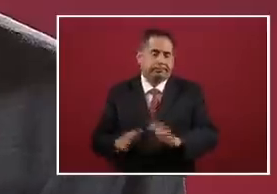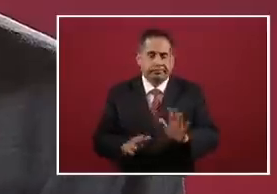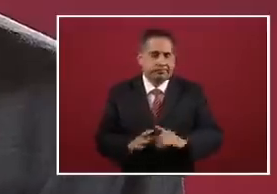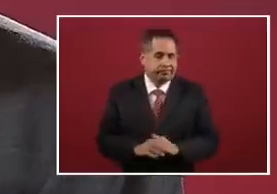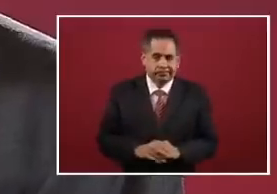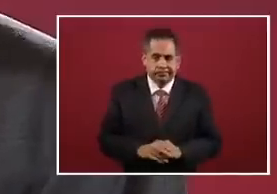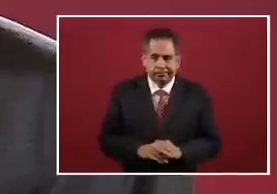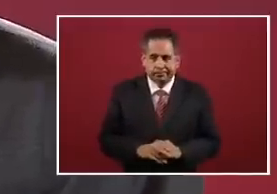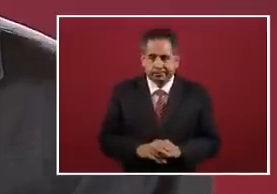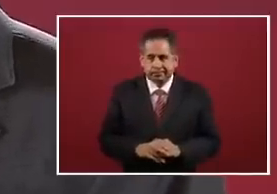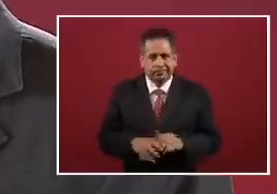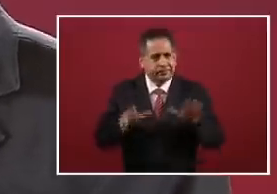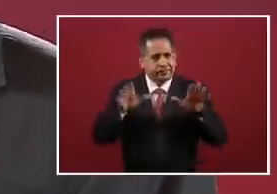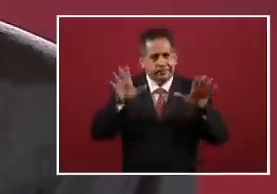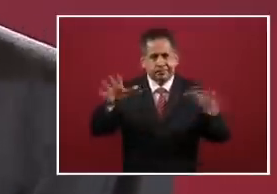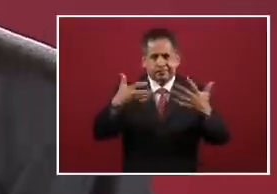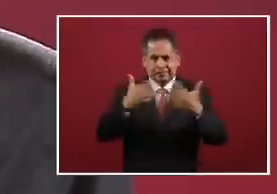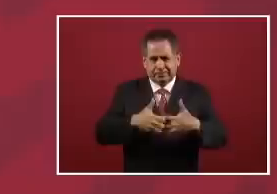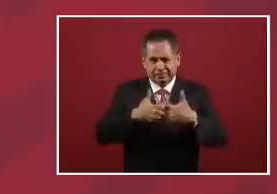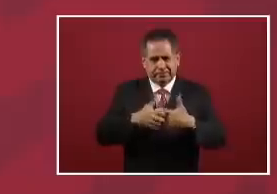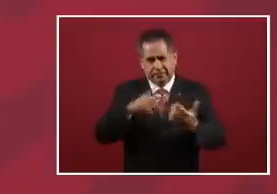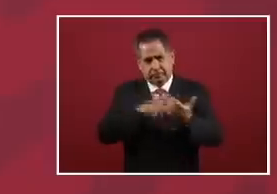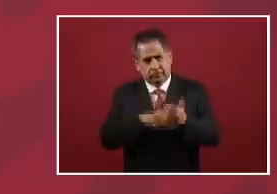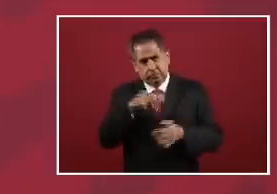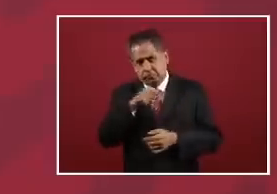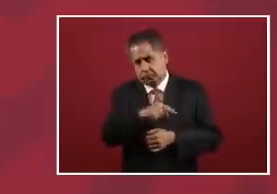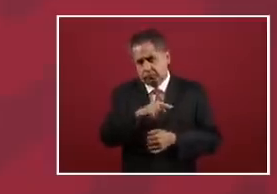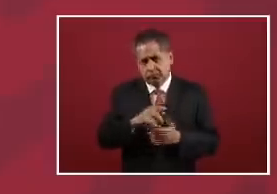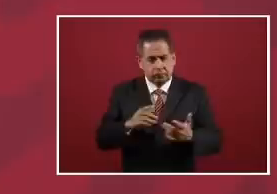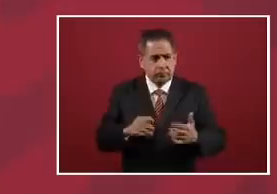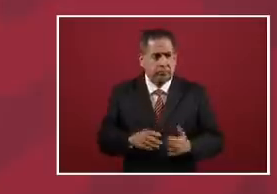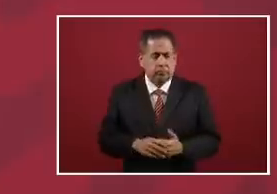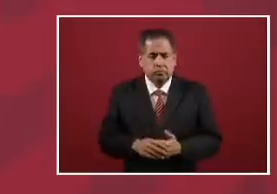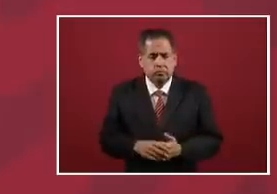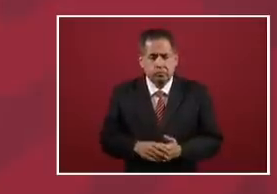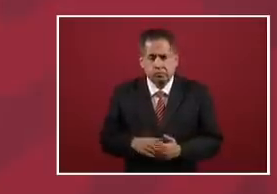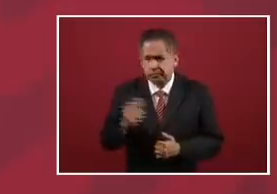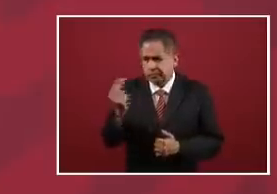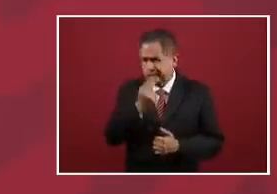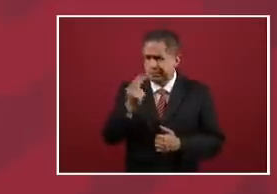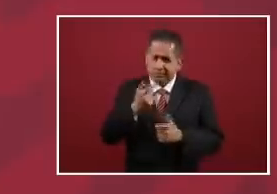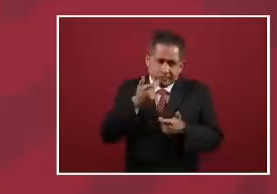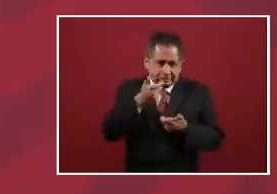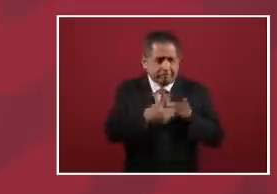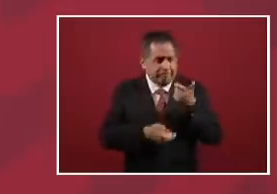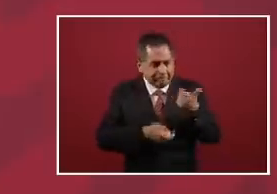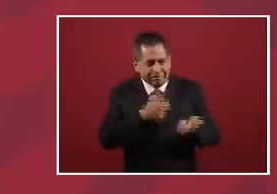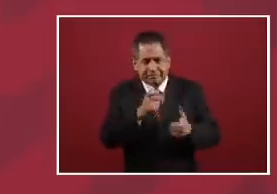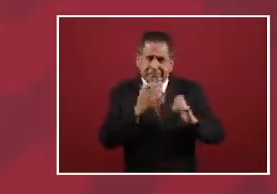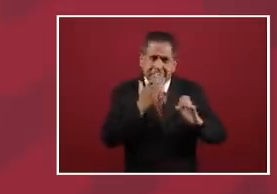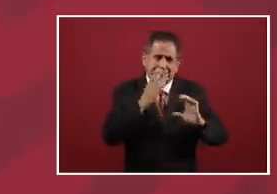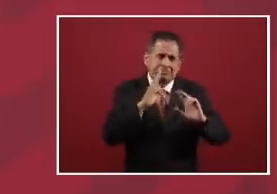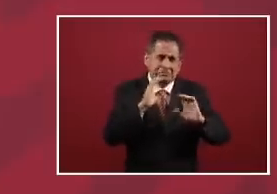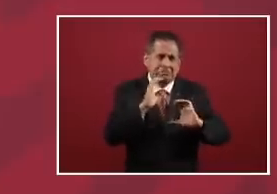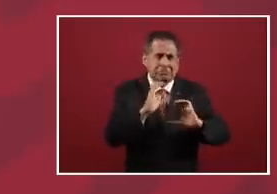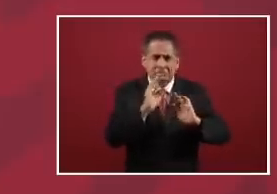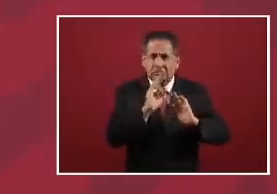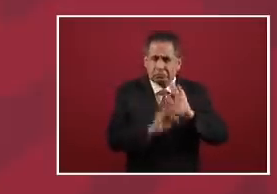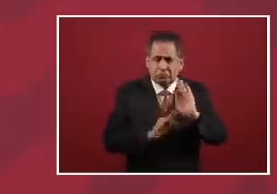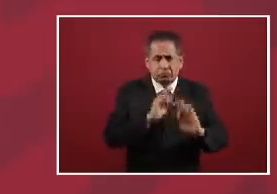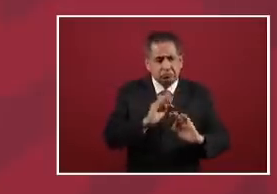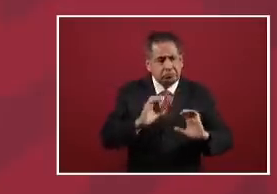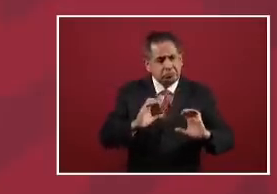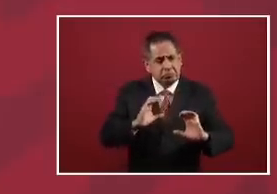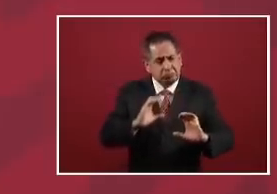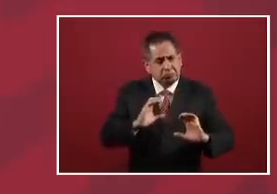Una máquina de estas, un avión de estos, requiere de mucho mantenimiento y